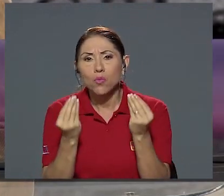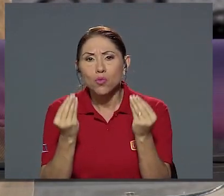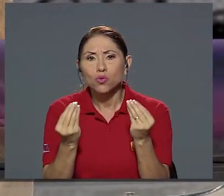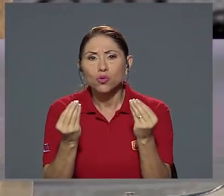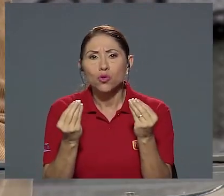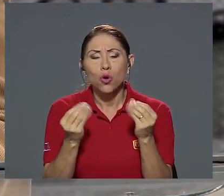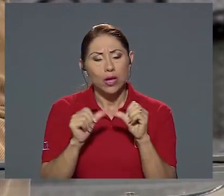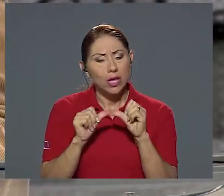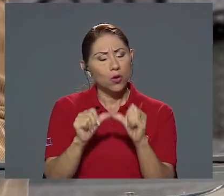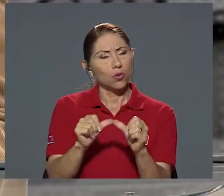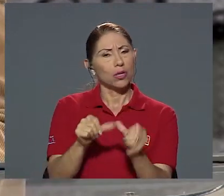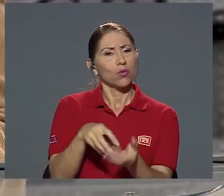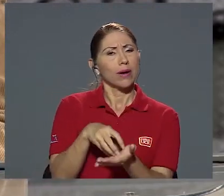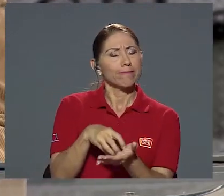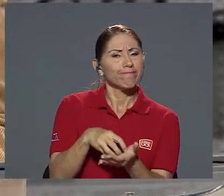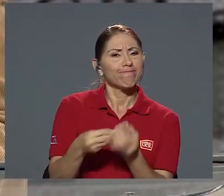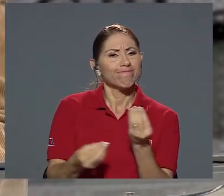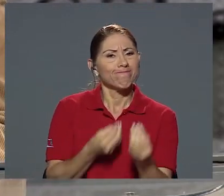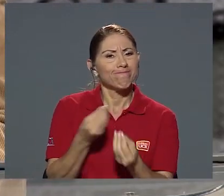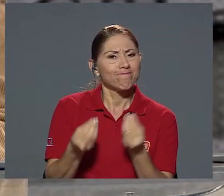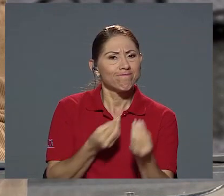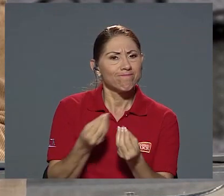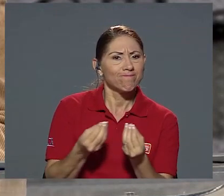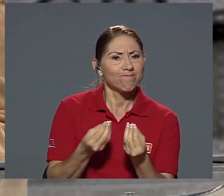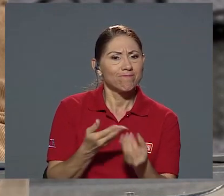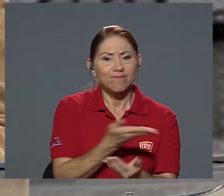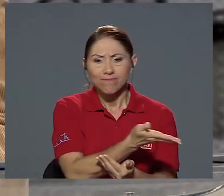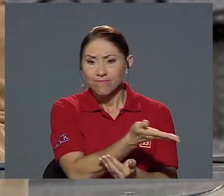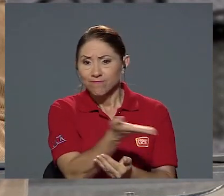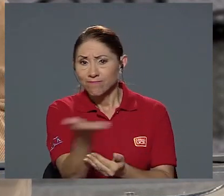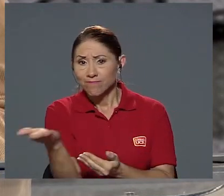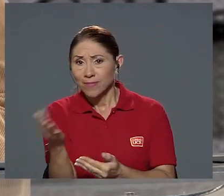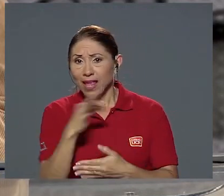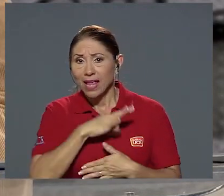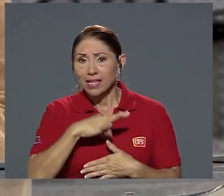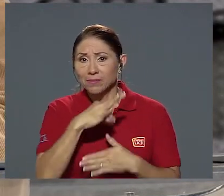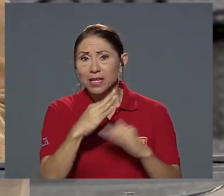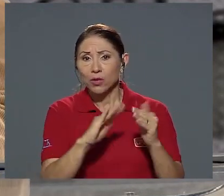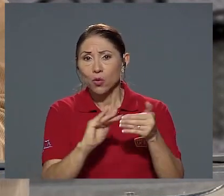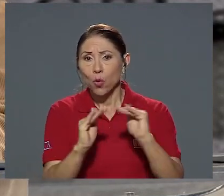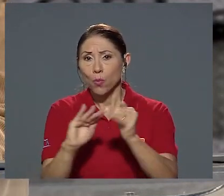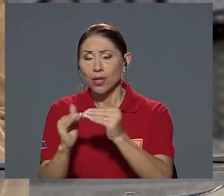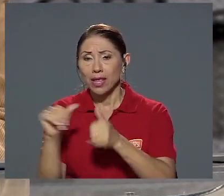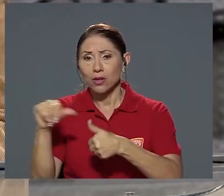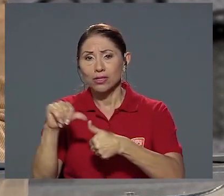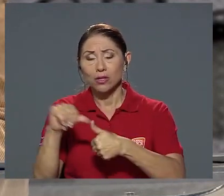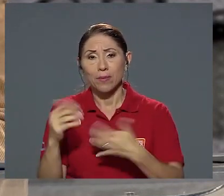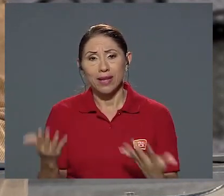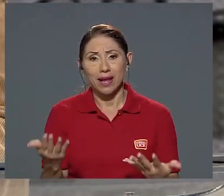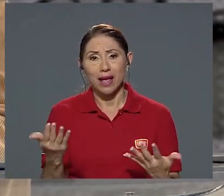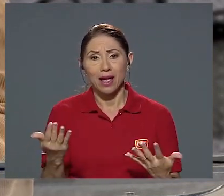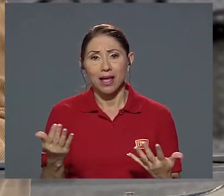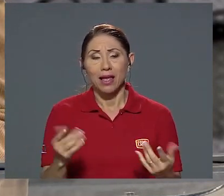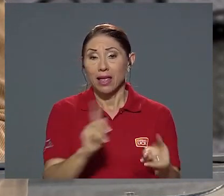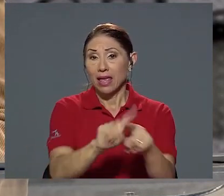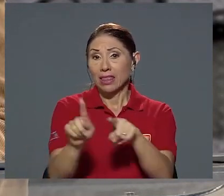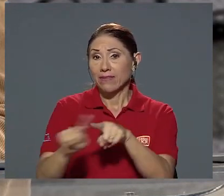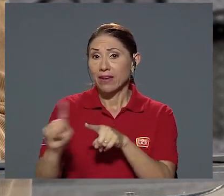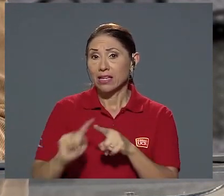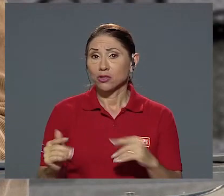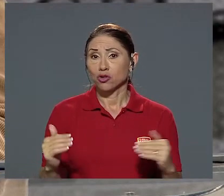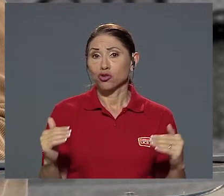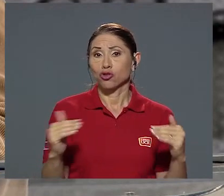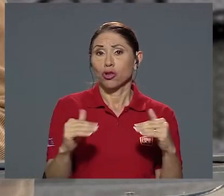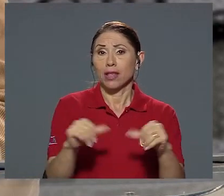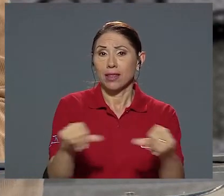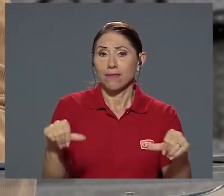problematizándonos con relación a lo que las comunidades, el espíritu comunitario en Centroamérica nos plantea en diversos órdenes, no